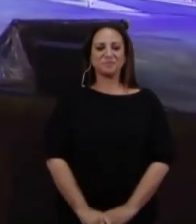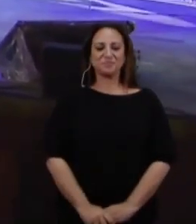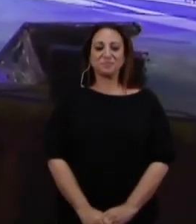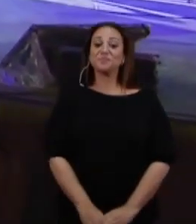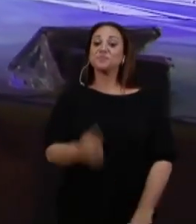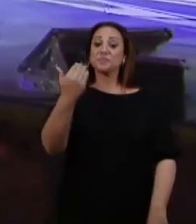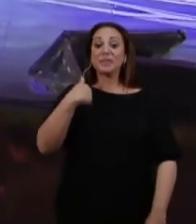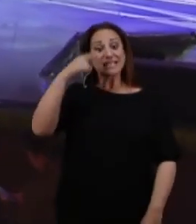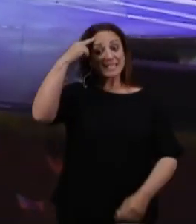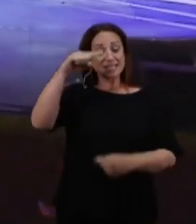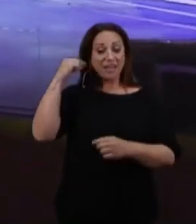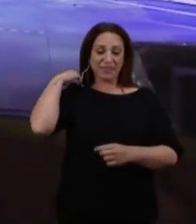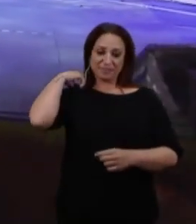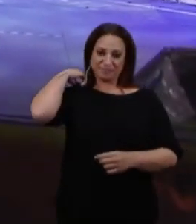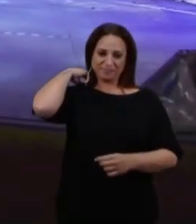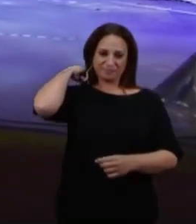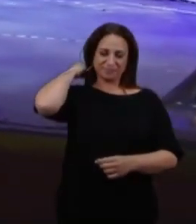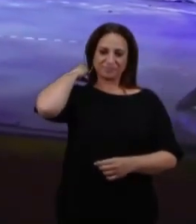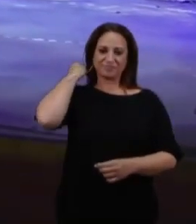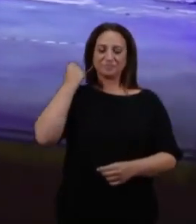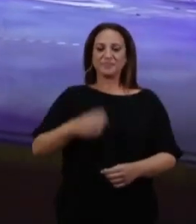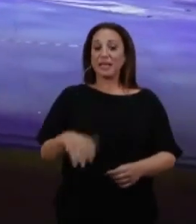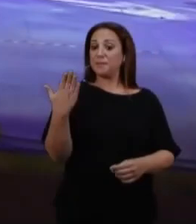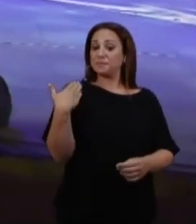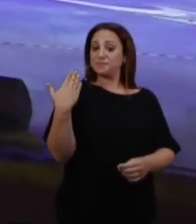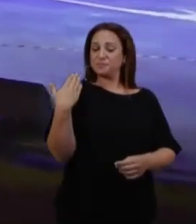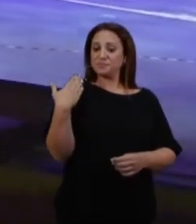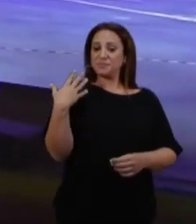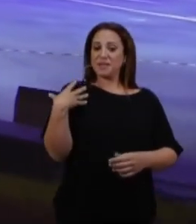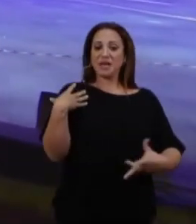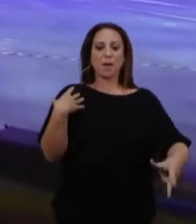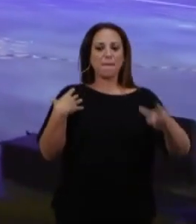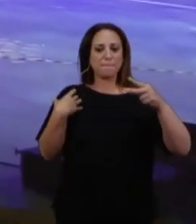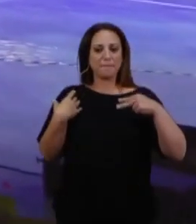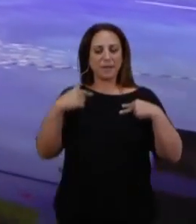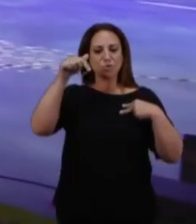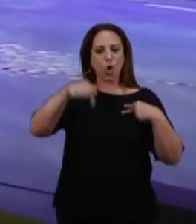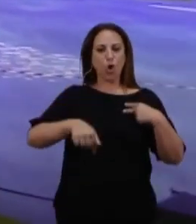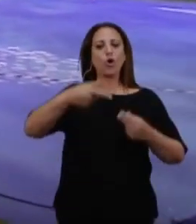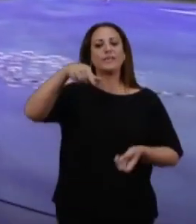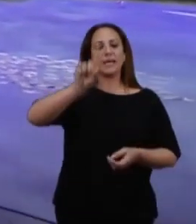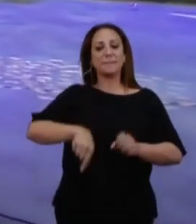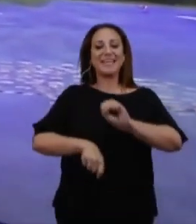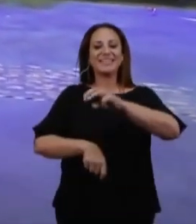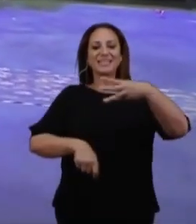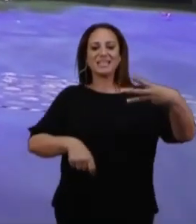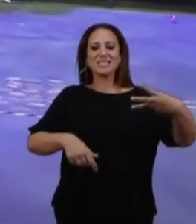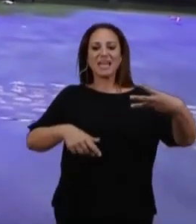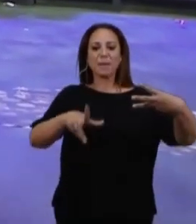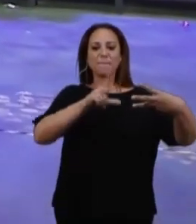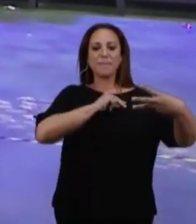Ya saben que leíamos los premios el otro día, pero hoy también hará entrega del tercer premio de